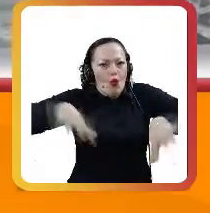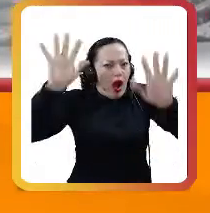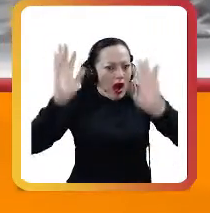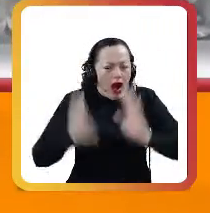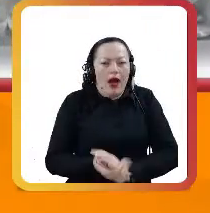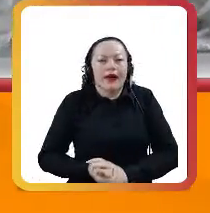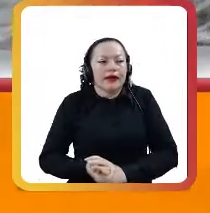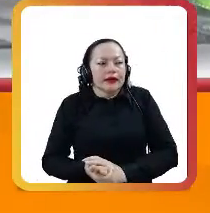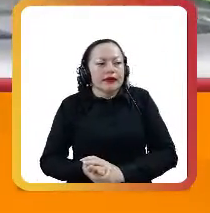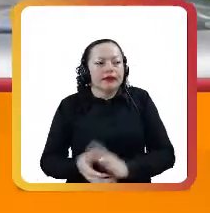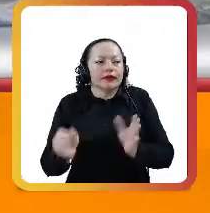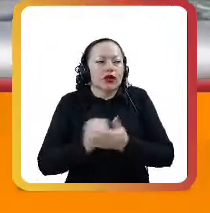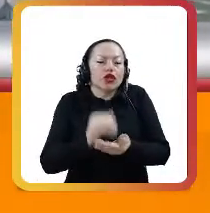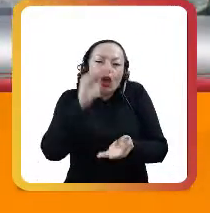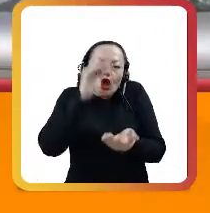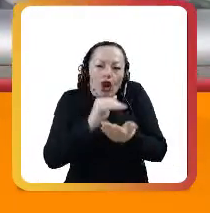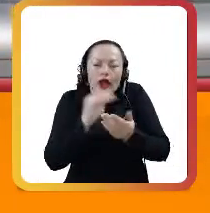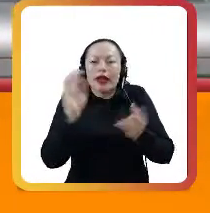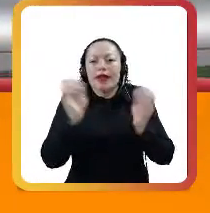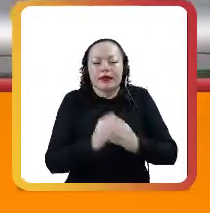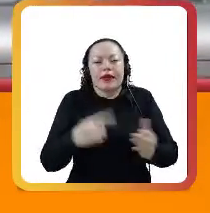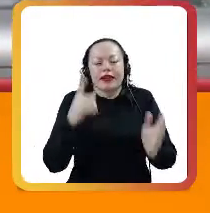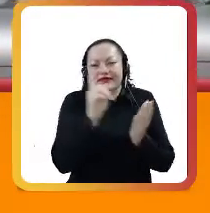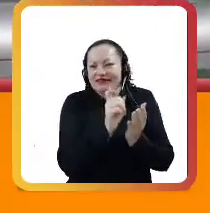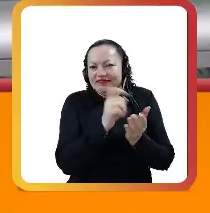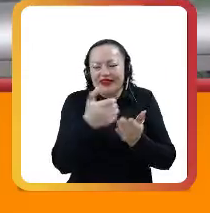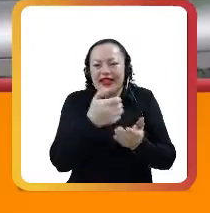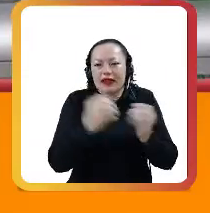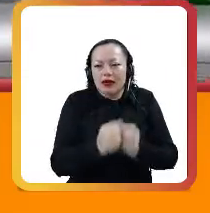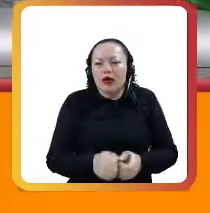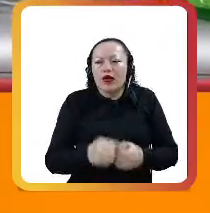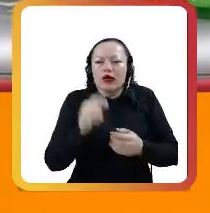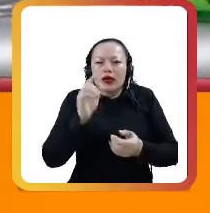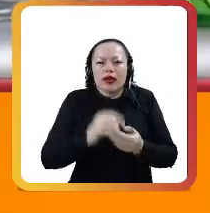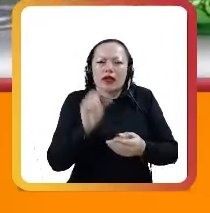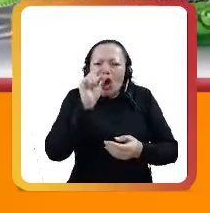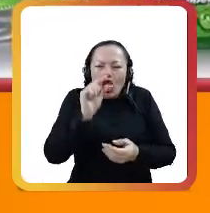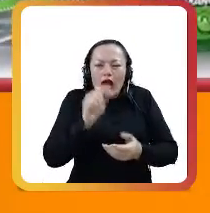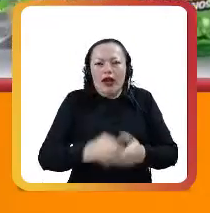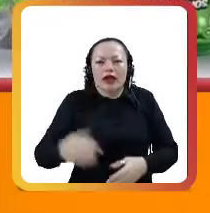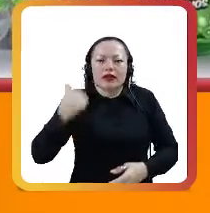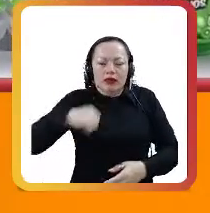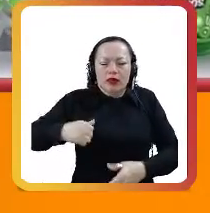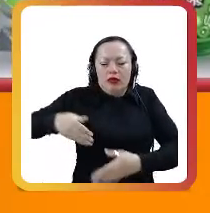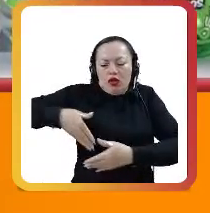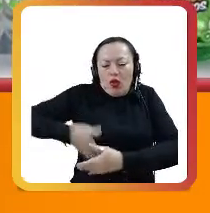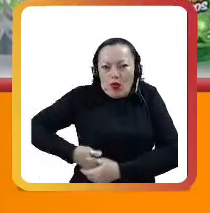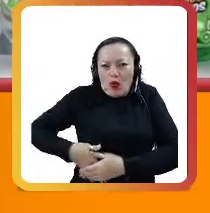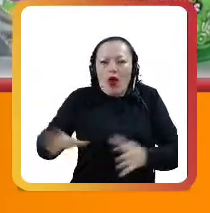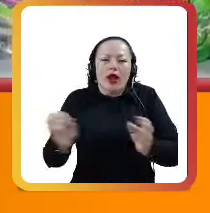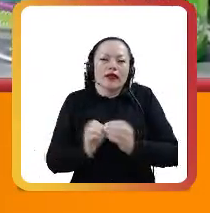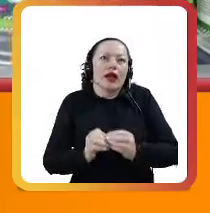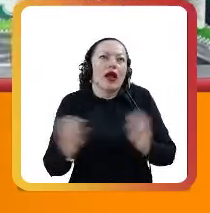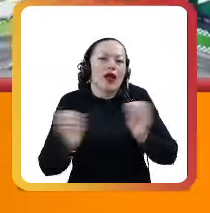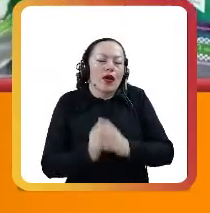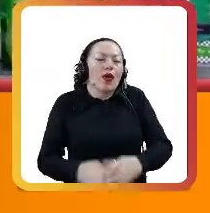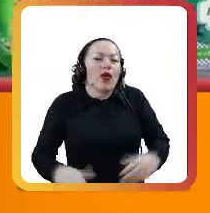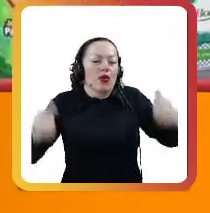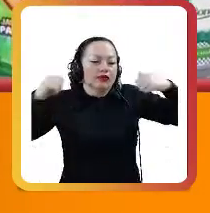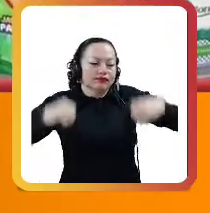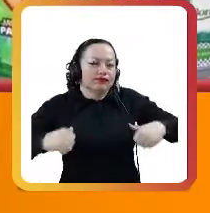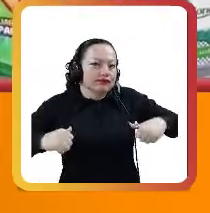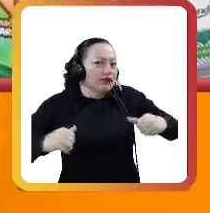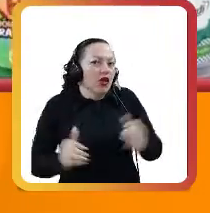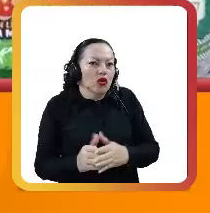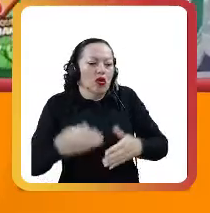en botellita, en spray, te venden el tarrito pequeñito para que lo puedas cargar en el bolso o en el morral,